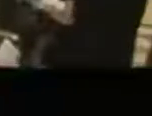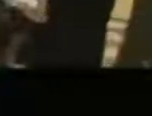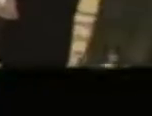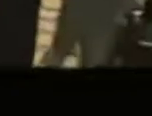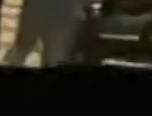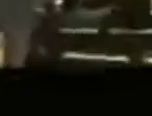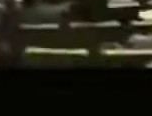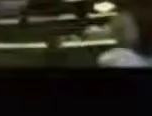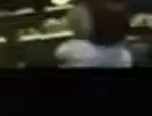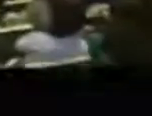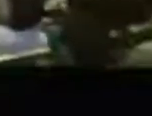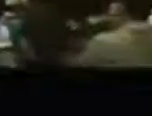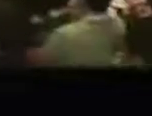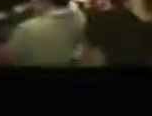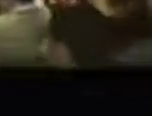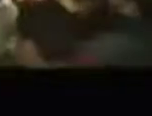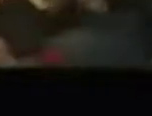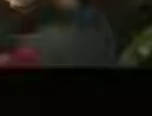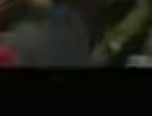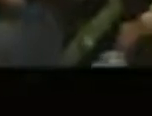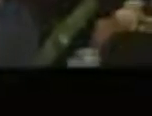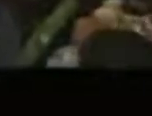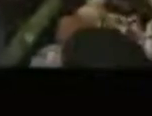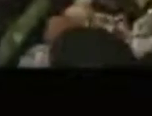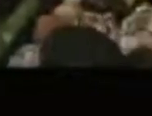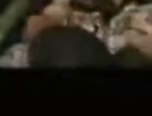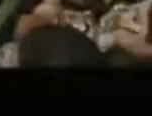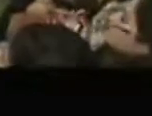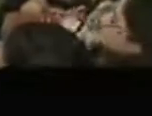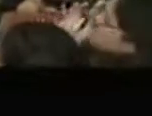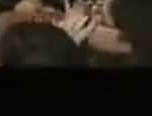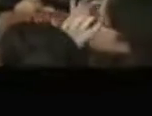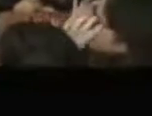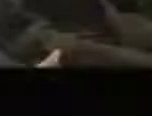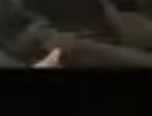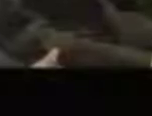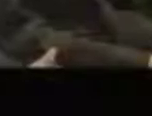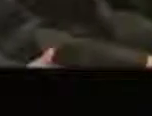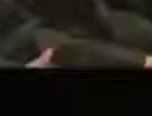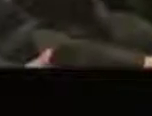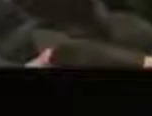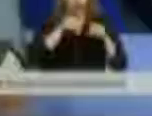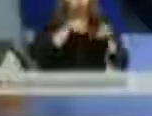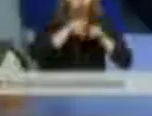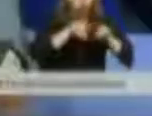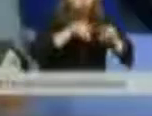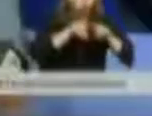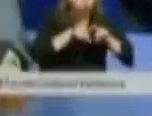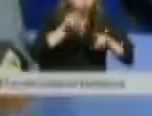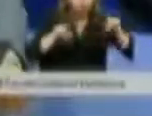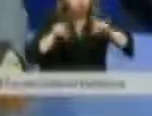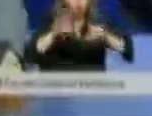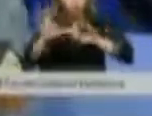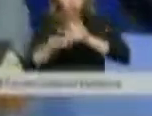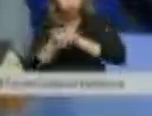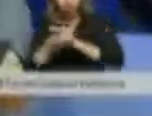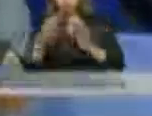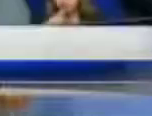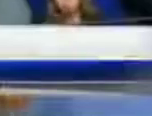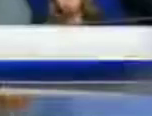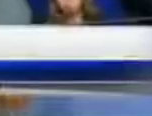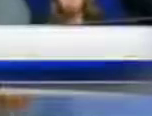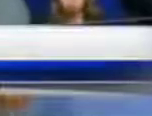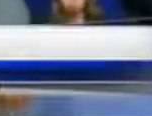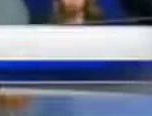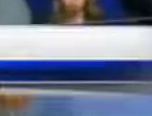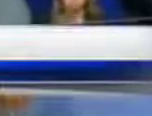y apellidos y que deben estar fundamentadas en pruebas que se deben exigir a quienes denuncian. Pero si alguien recibe una coima, que nos diga,